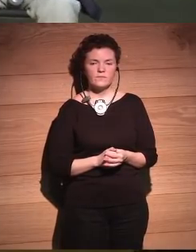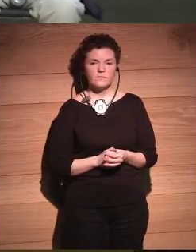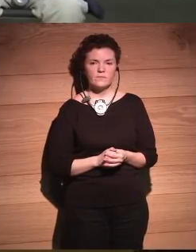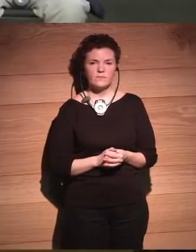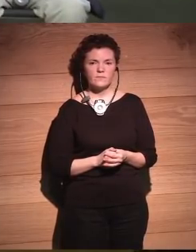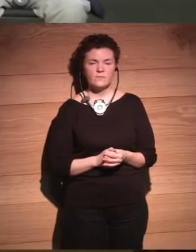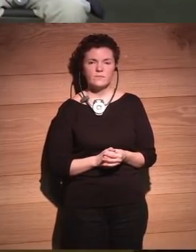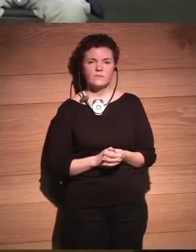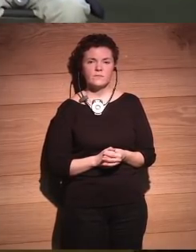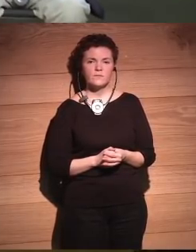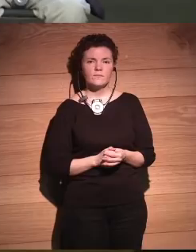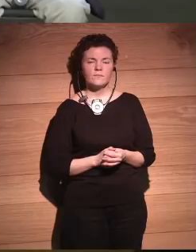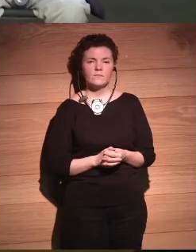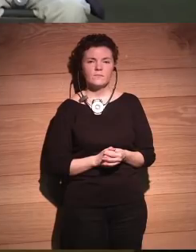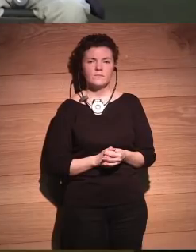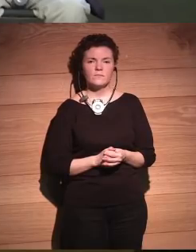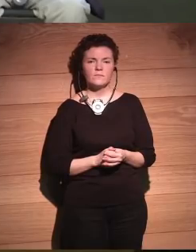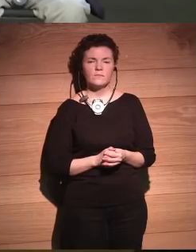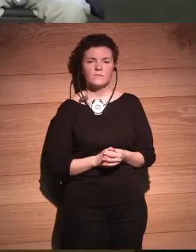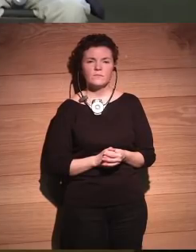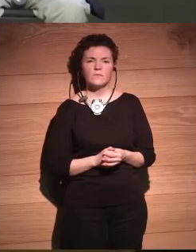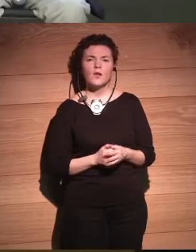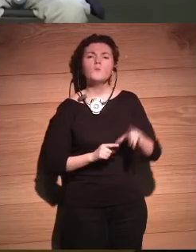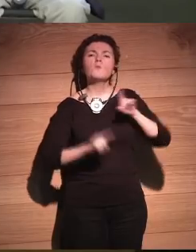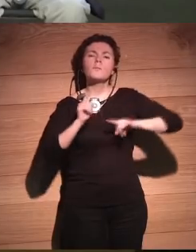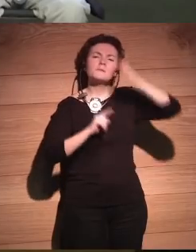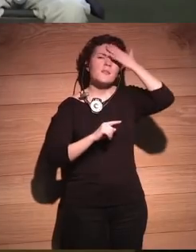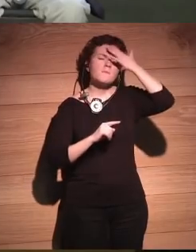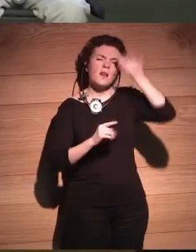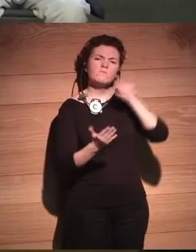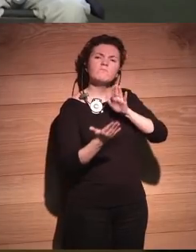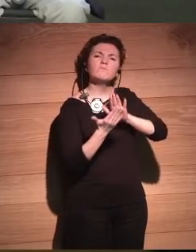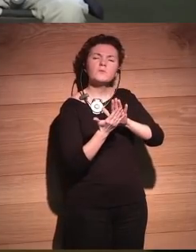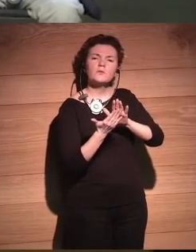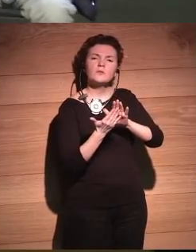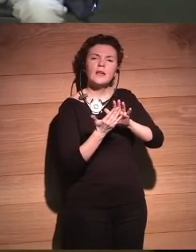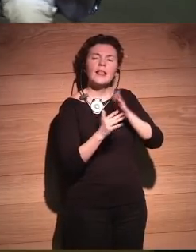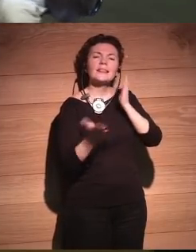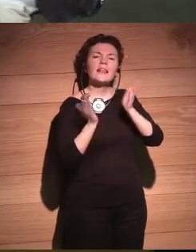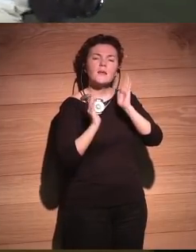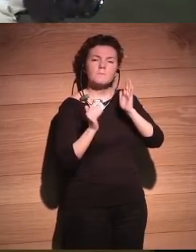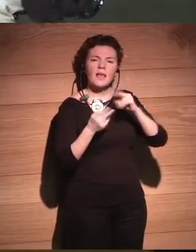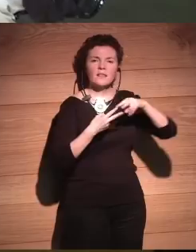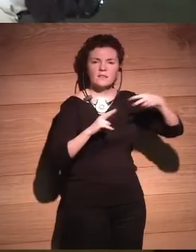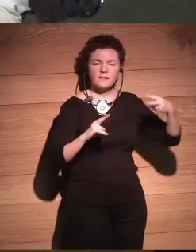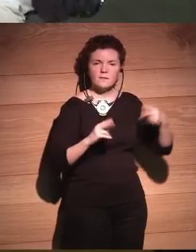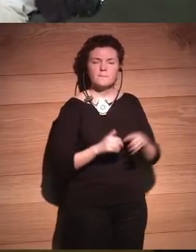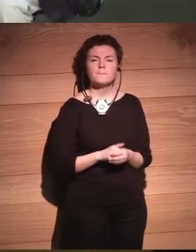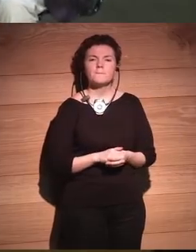What were the main problems or setbacks you had to overcome? ¿Cuáles han sido los principales problemas a los que se han tenido que enfrentar en la terapia o con la terapia